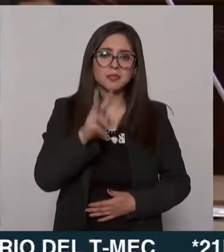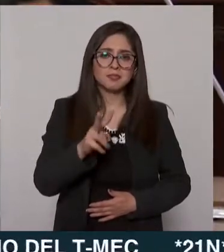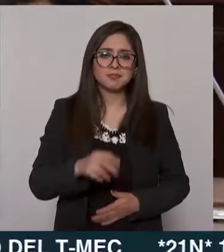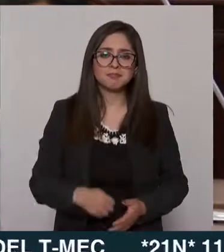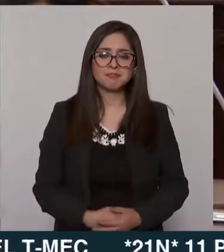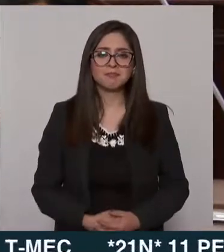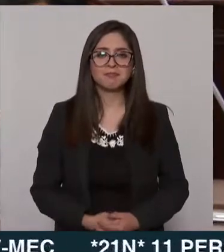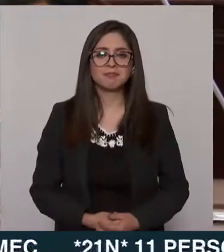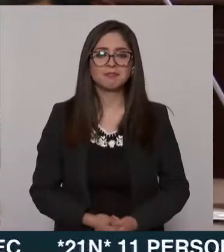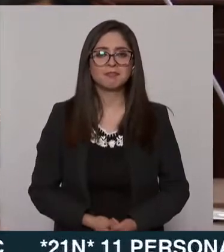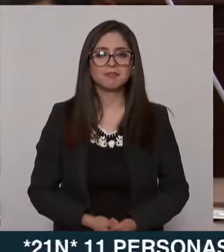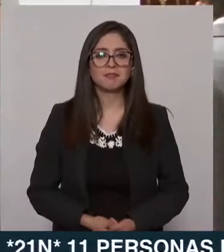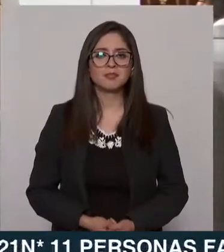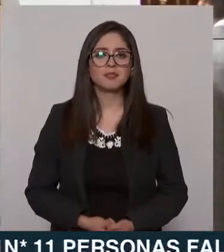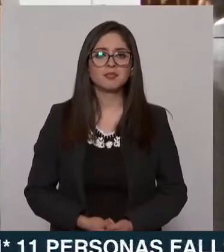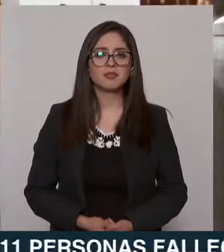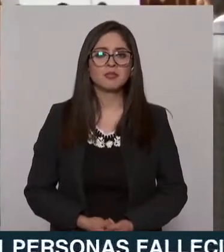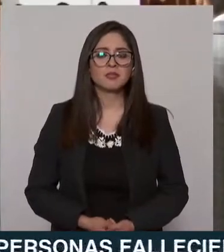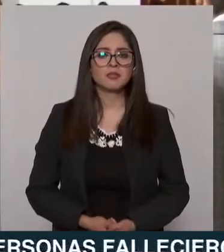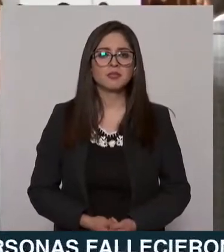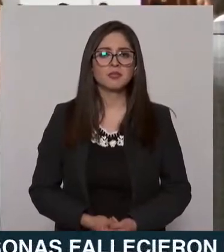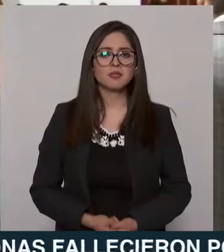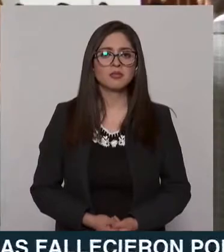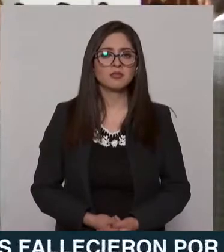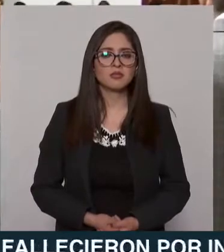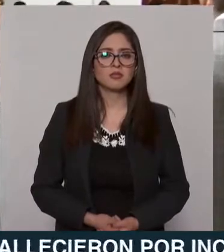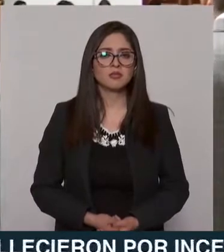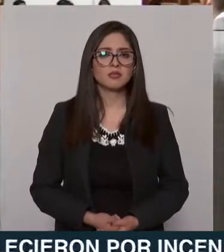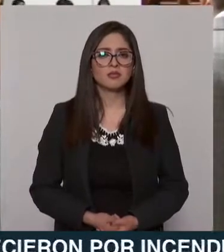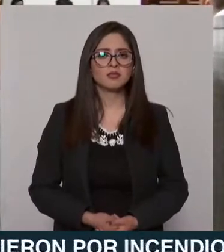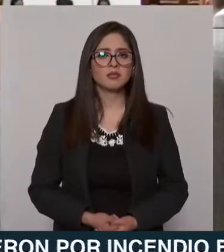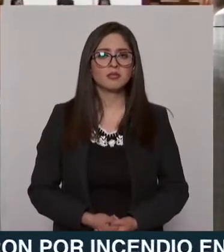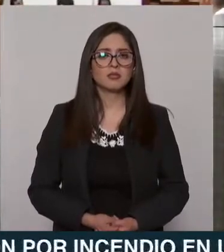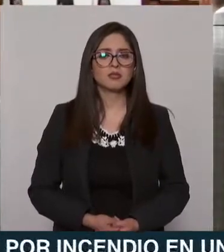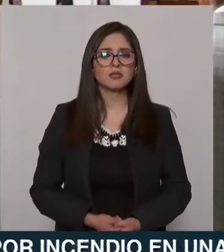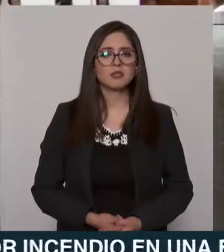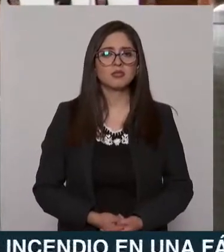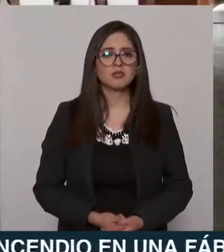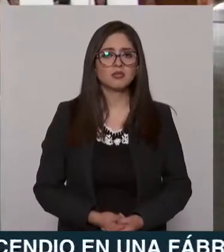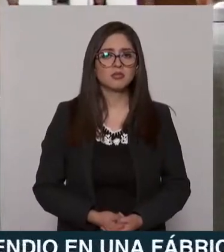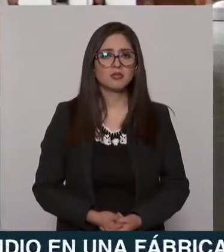Imágenes, Javier Martínez, información y voz, Alberto Álvarez Santana, 21 Noticias.